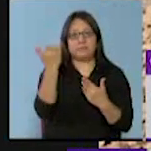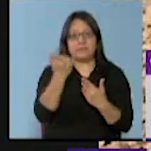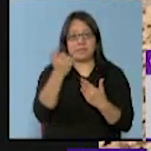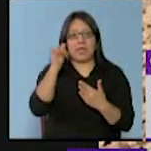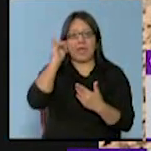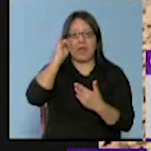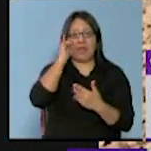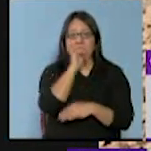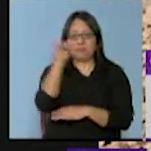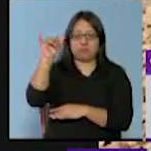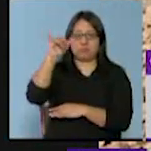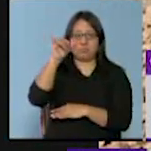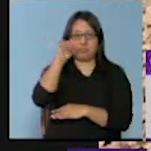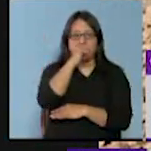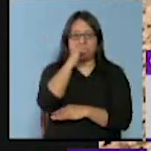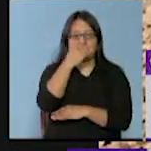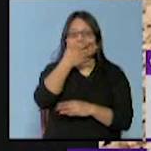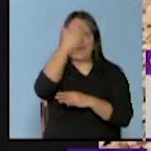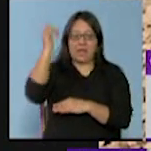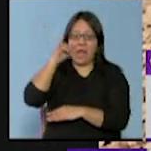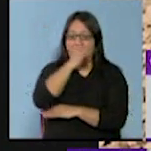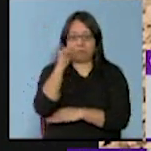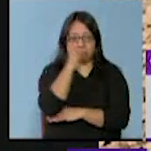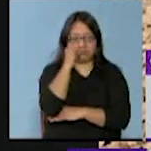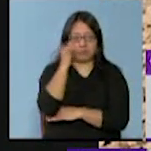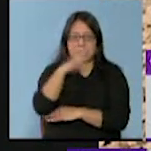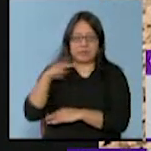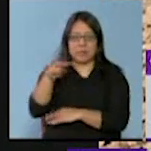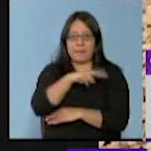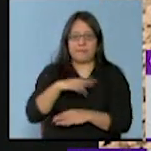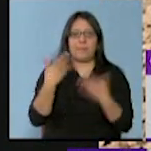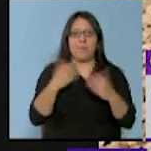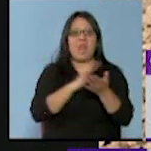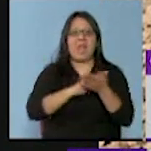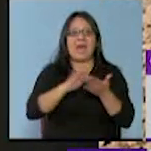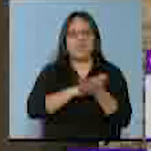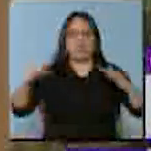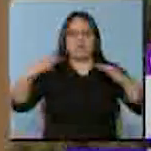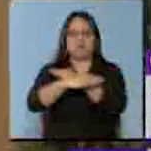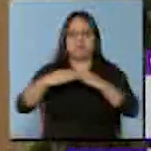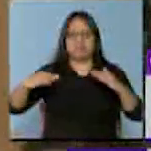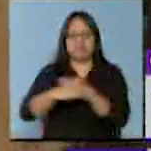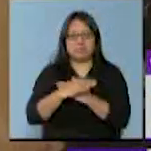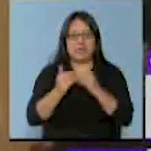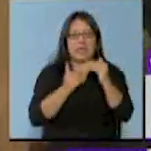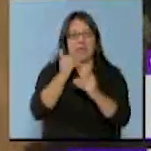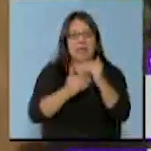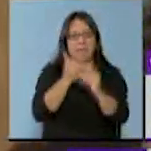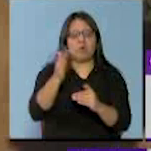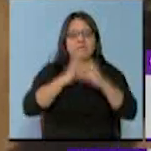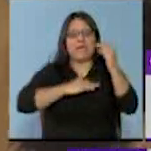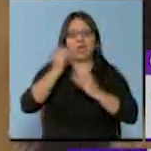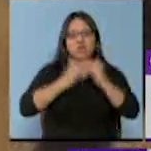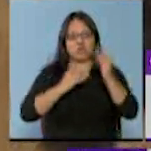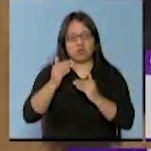son espectaculares y que hablan de lo que es esta nueva autopista que se construye en el tramo que va